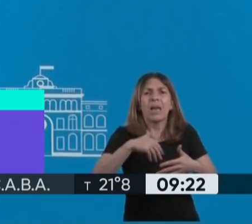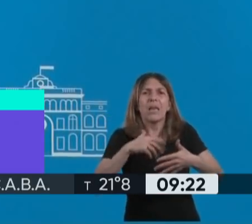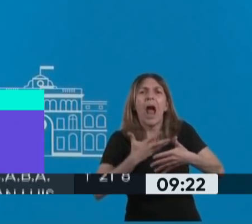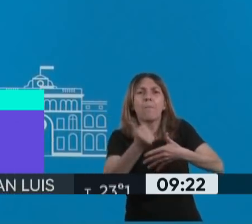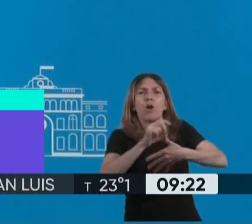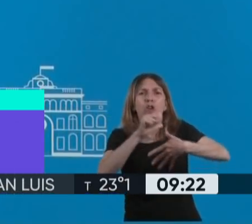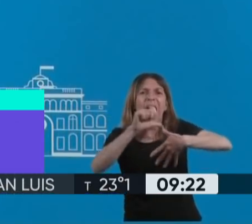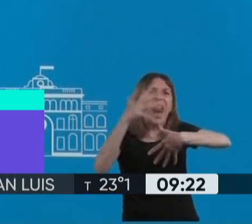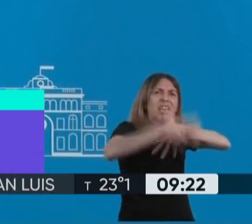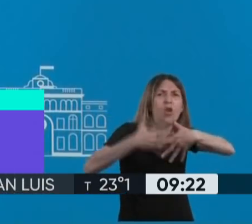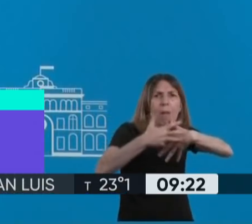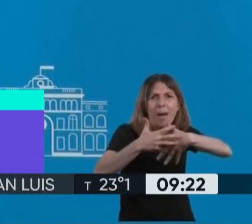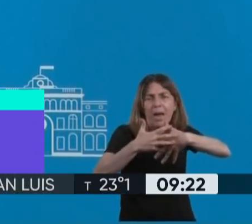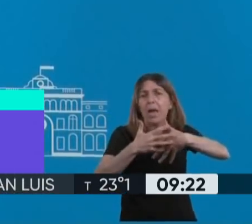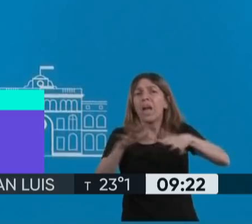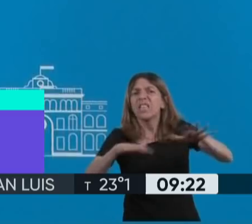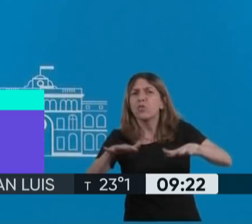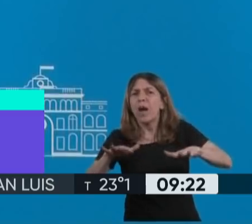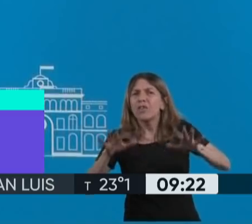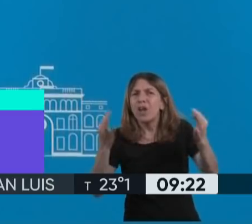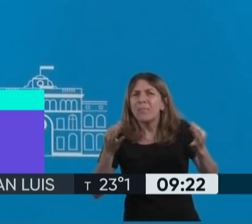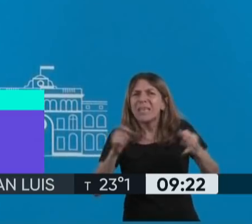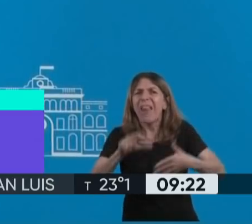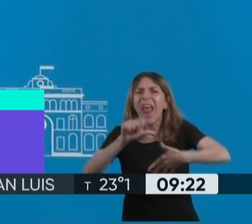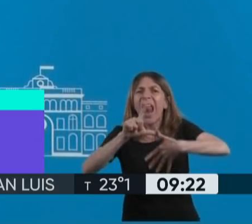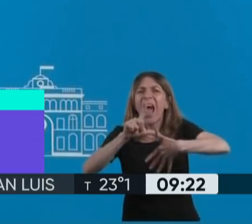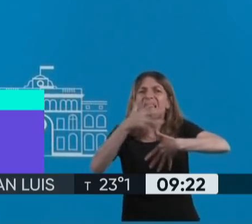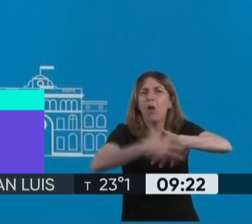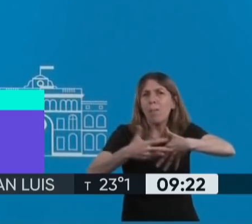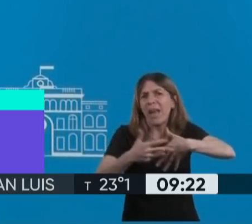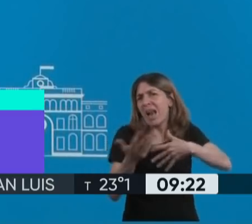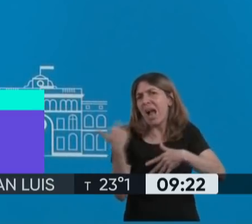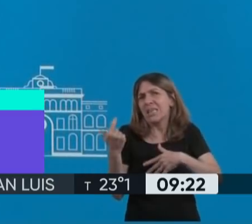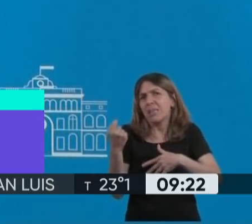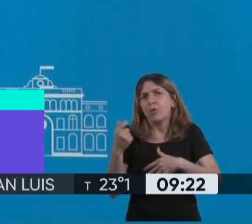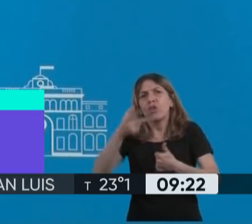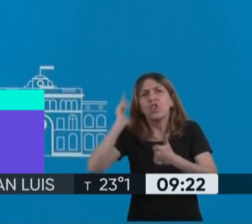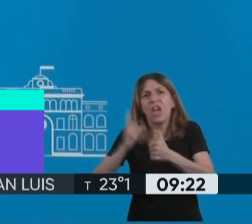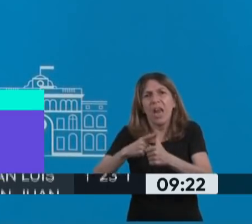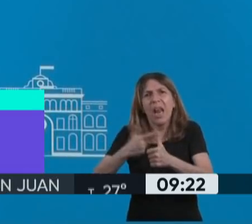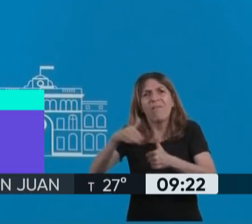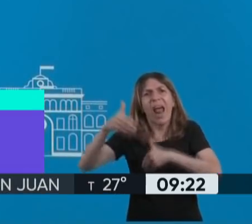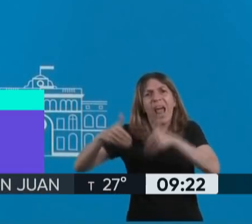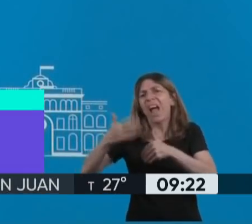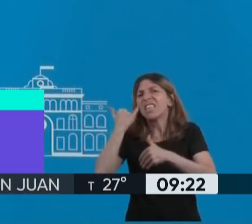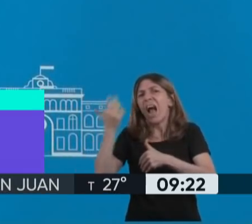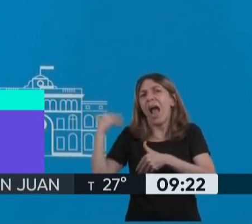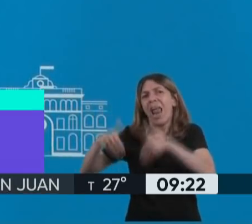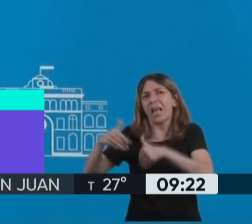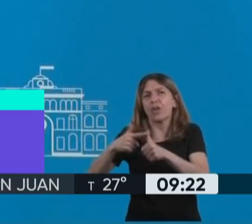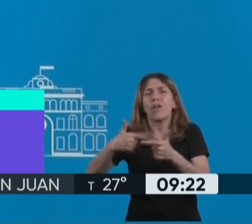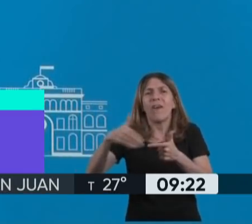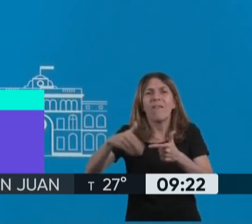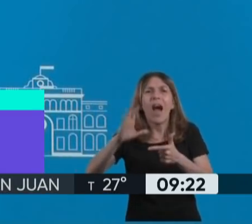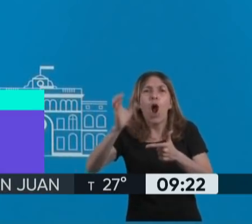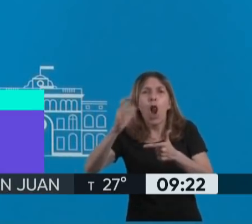relaciones latinoamericanas en un momento muy particular de Latinoamérica, donde ha habido elecciones en Chile, donde va a haber próximamente elecciones en